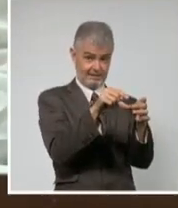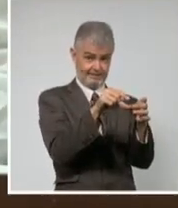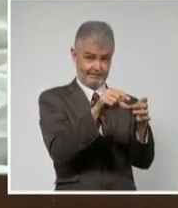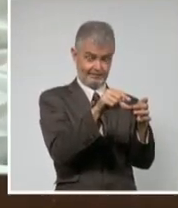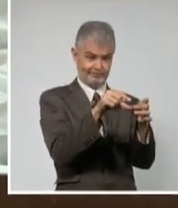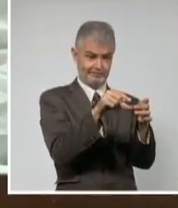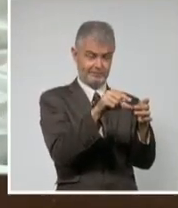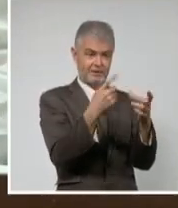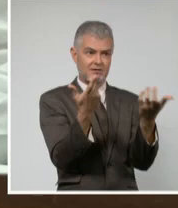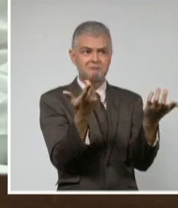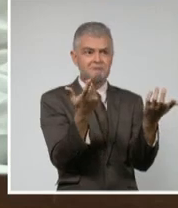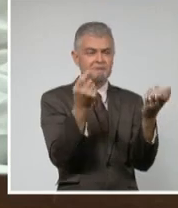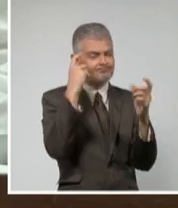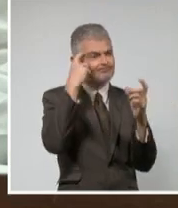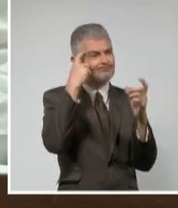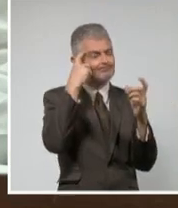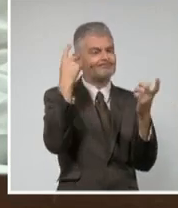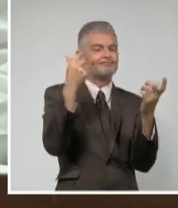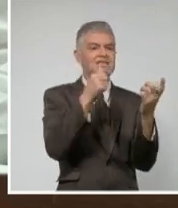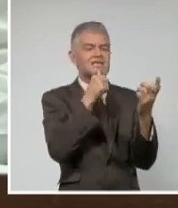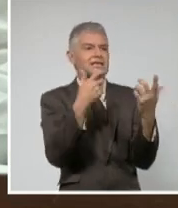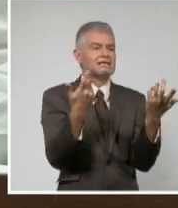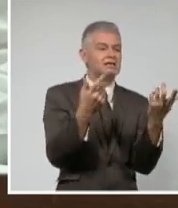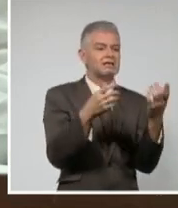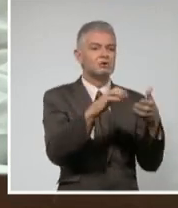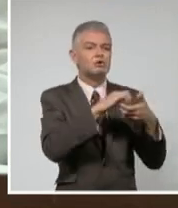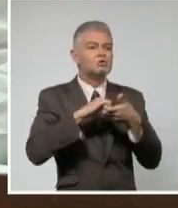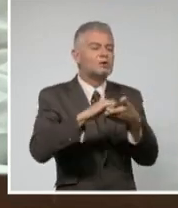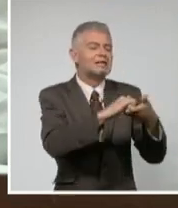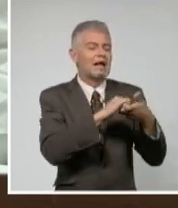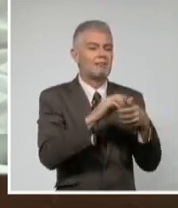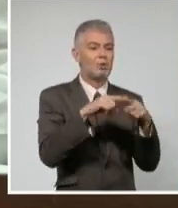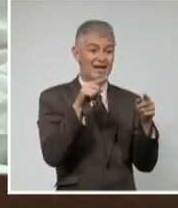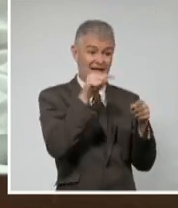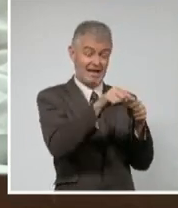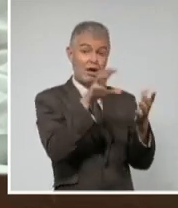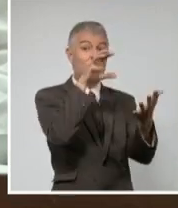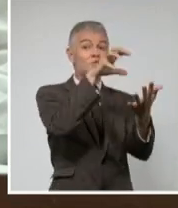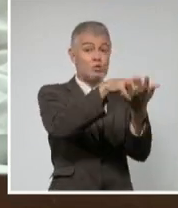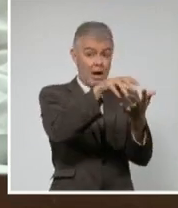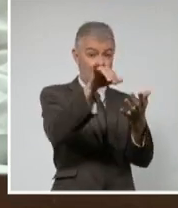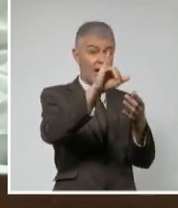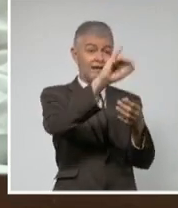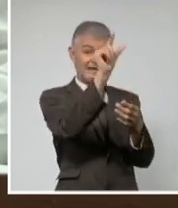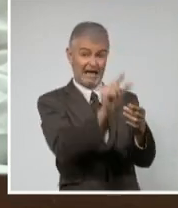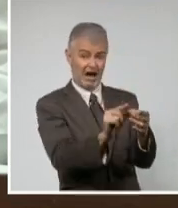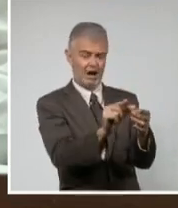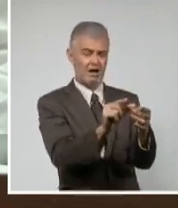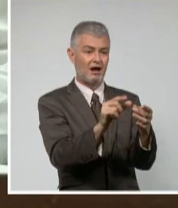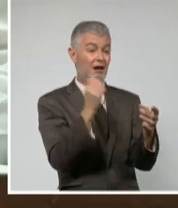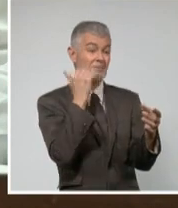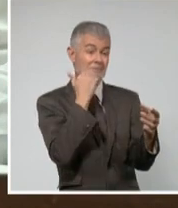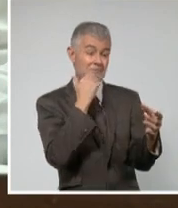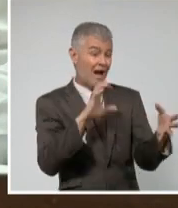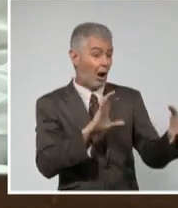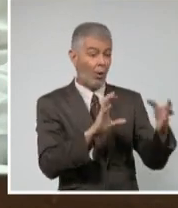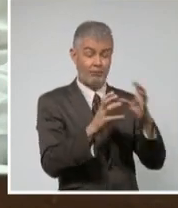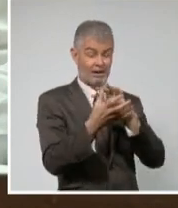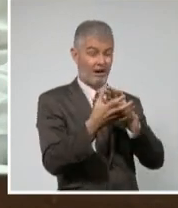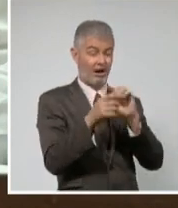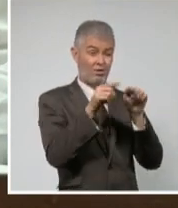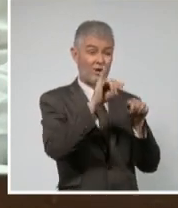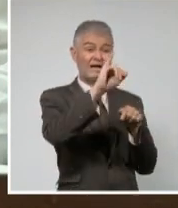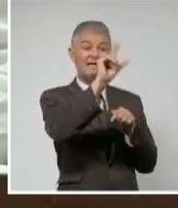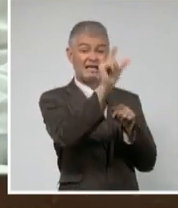de expectativa solidaria, porque ustedes fueron a uno de los escenarios más complejos en la propia